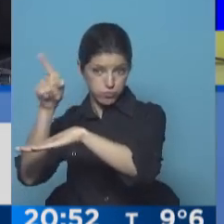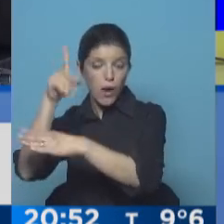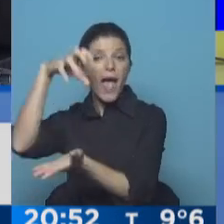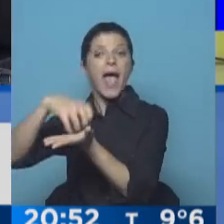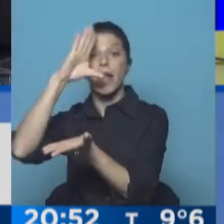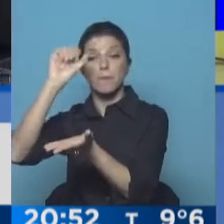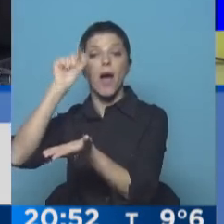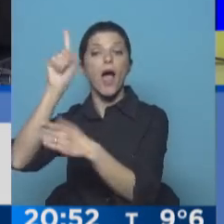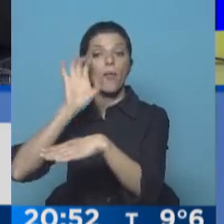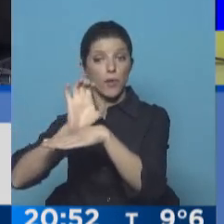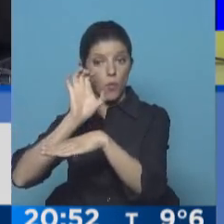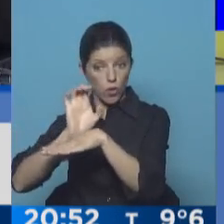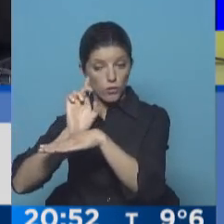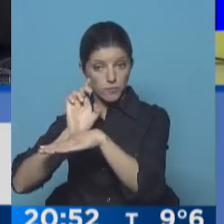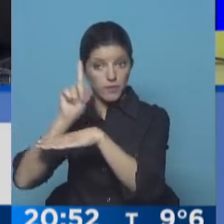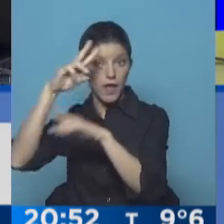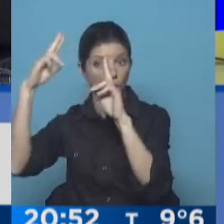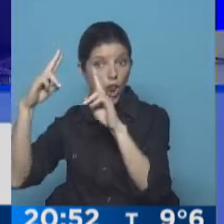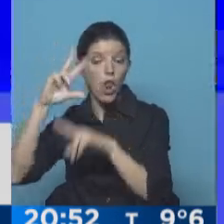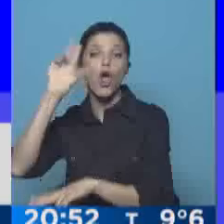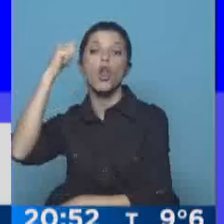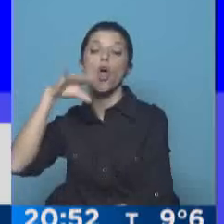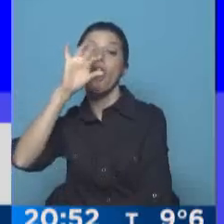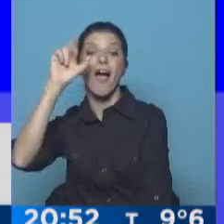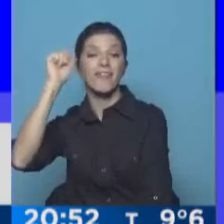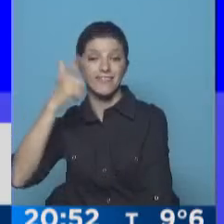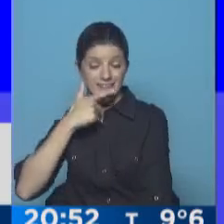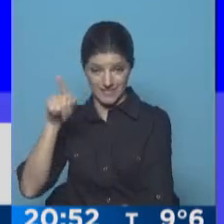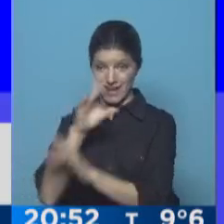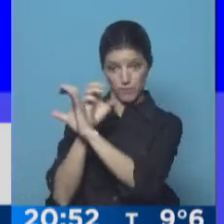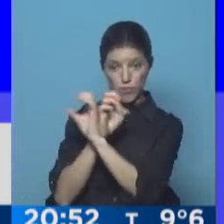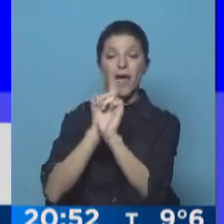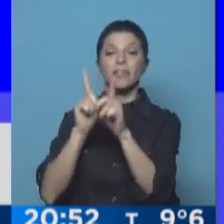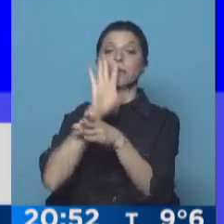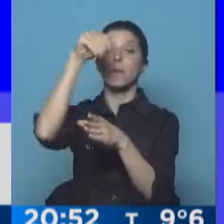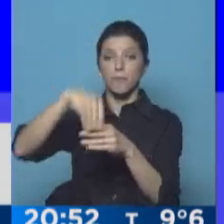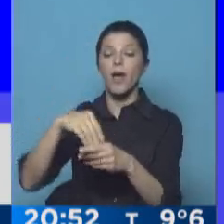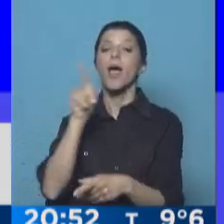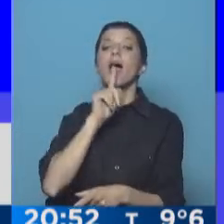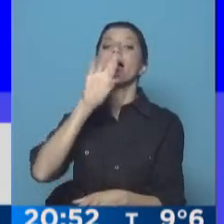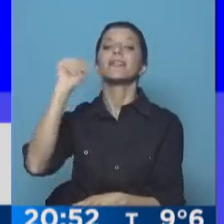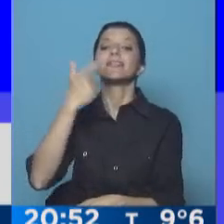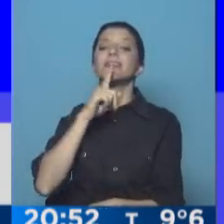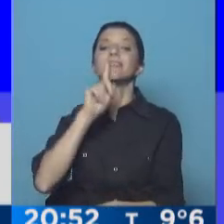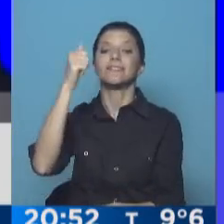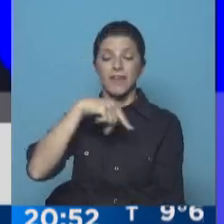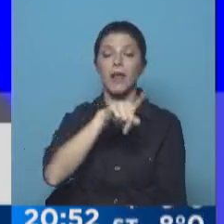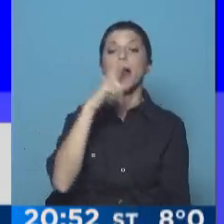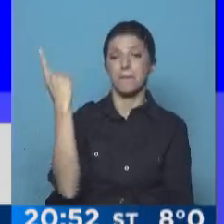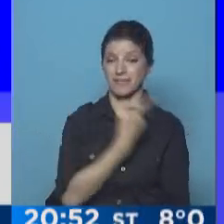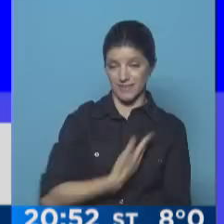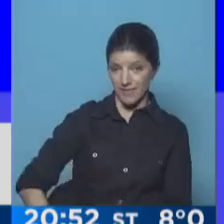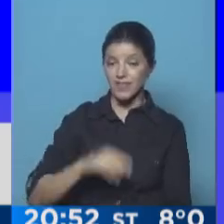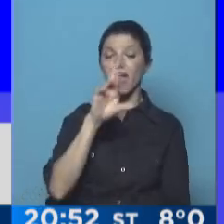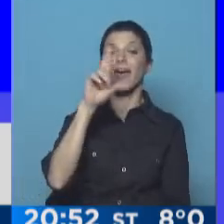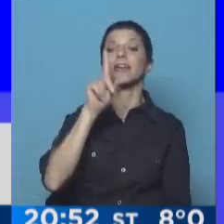de Ecuador en Londres. De la videoconferencia participó también Tristan Bauer, presidente de RTA. Acá hay